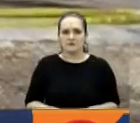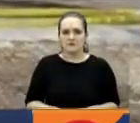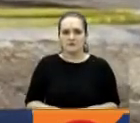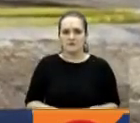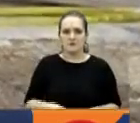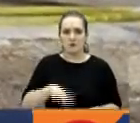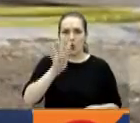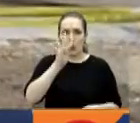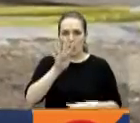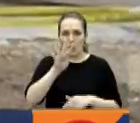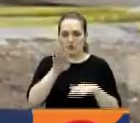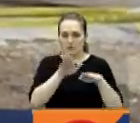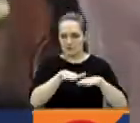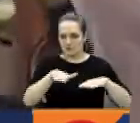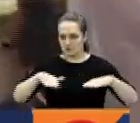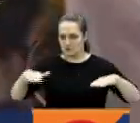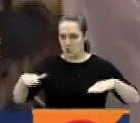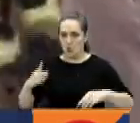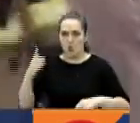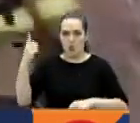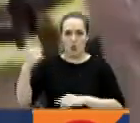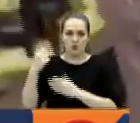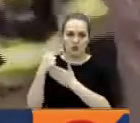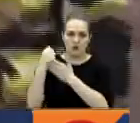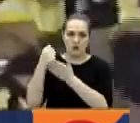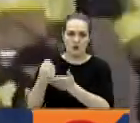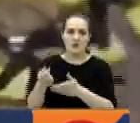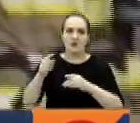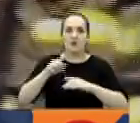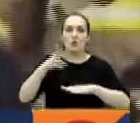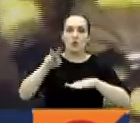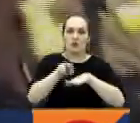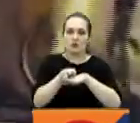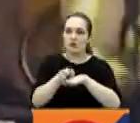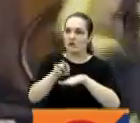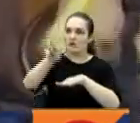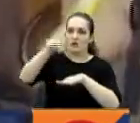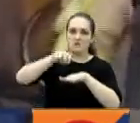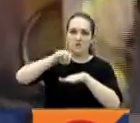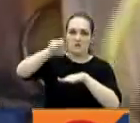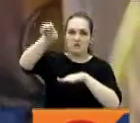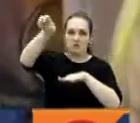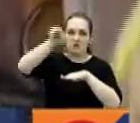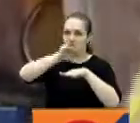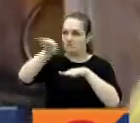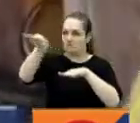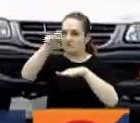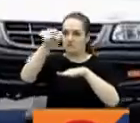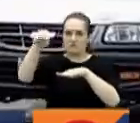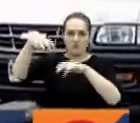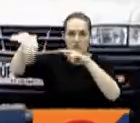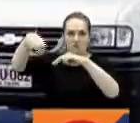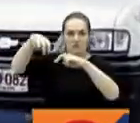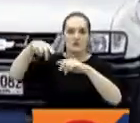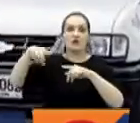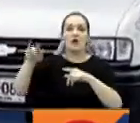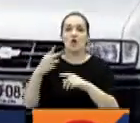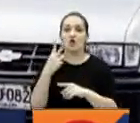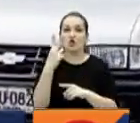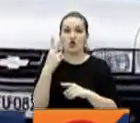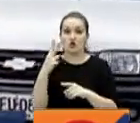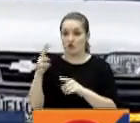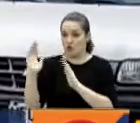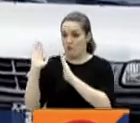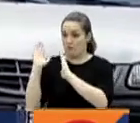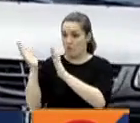máquinas extintoras, una máquina de rescate, una máquina de escalera y 40 bomberos. Protegimos dos bodegas anexas,